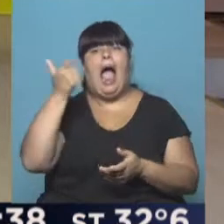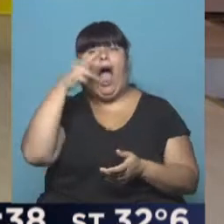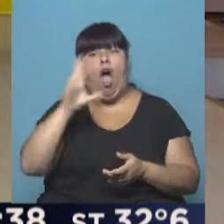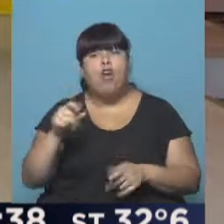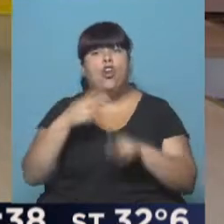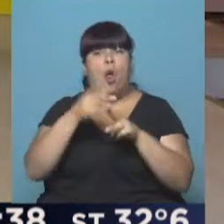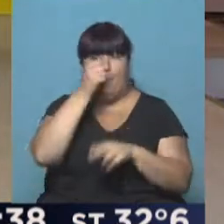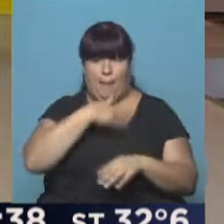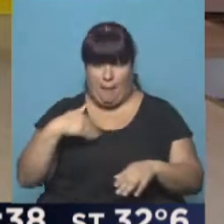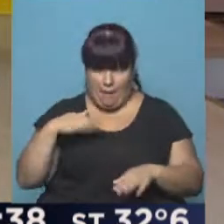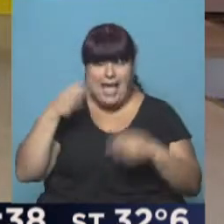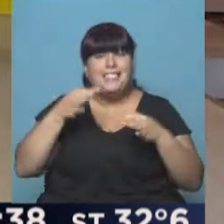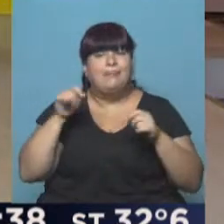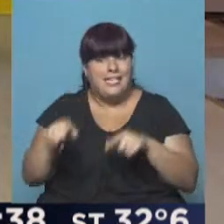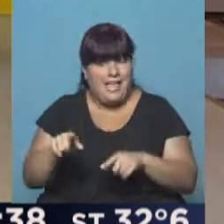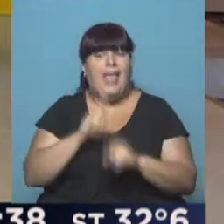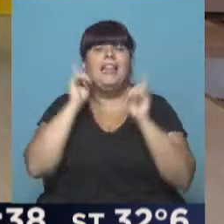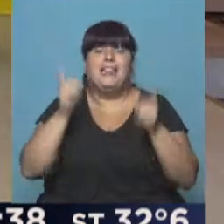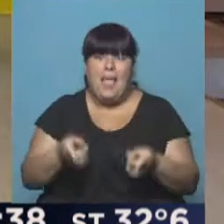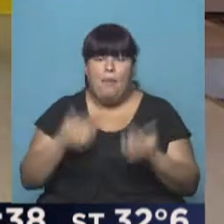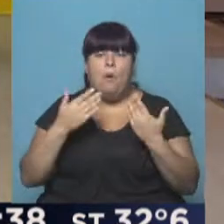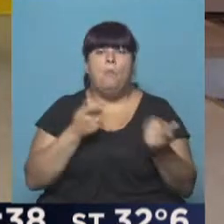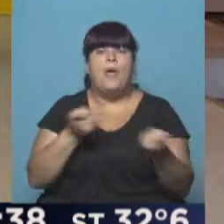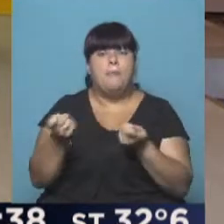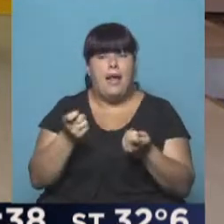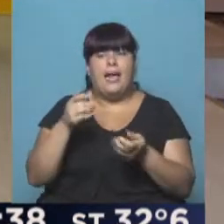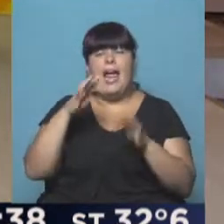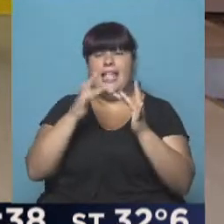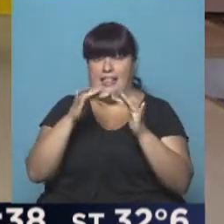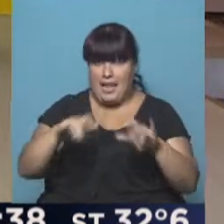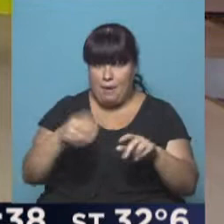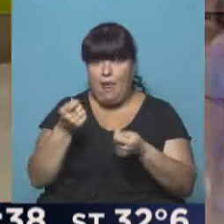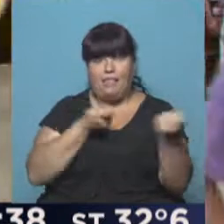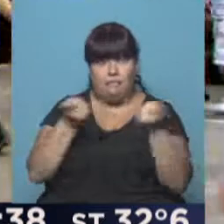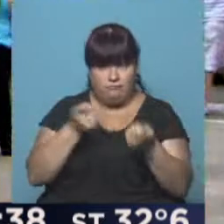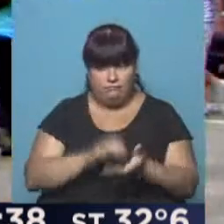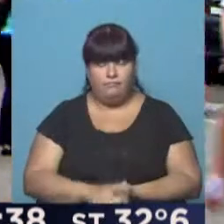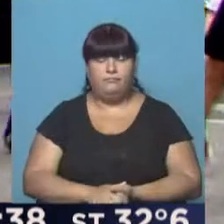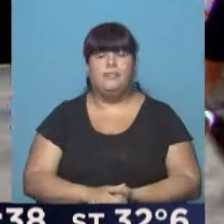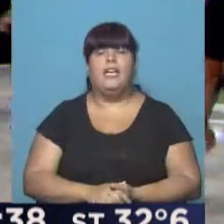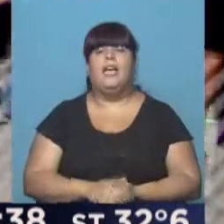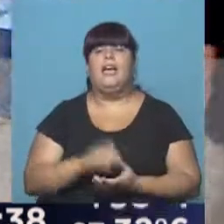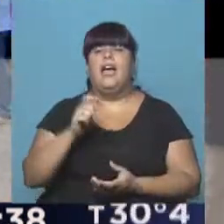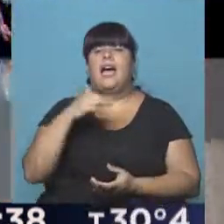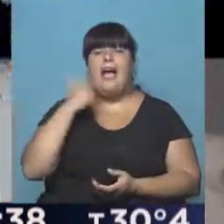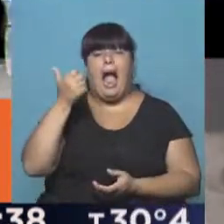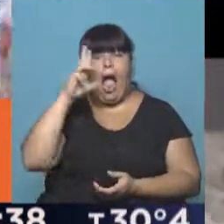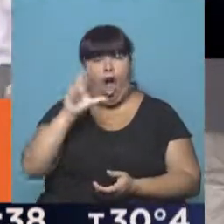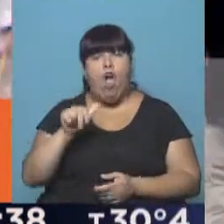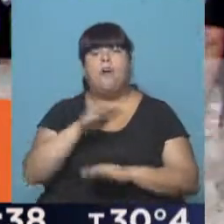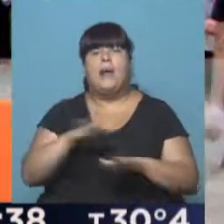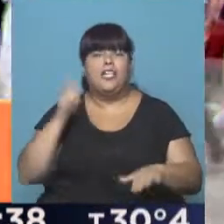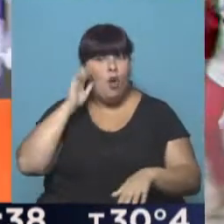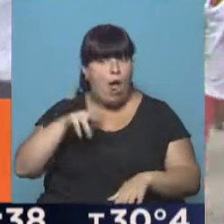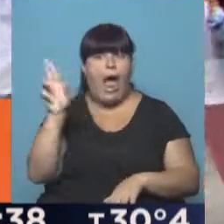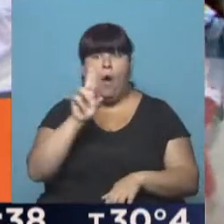a nombre de los padres eran especiales y además pueden manejar el banco la caja de ahorros destinada a menores de edad